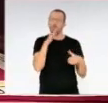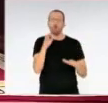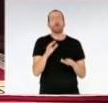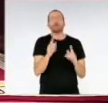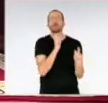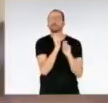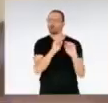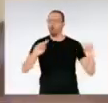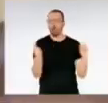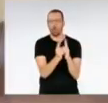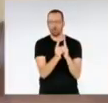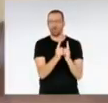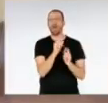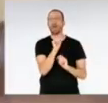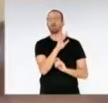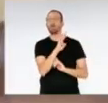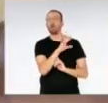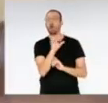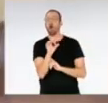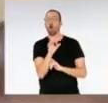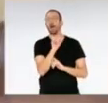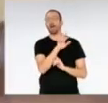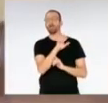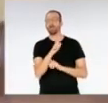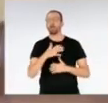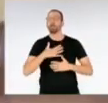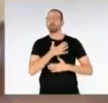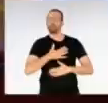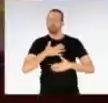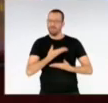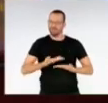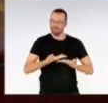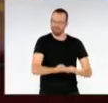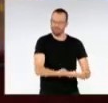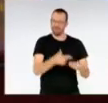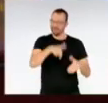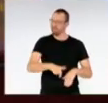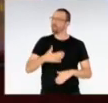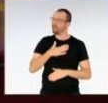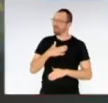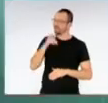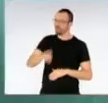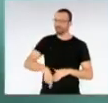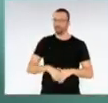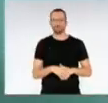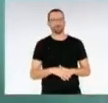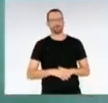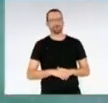cortas. Perfecto. Alpidio Armas, ha sido un placer que nos haya recibido hoy aquí. Un placer también para mí.